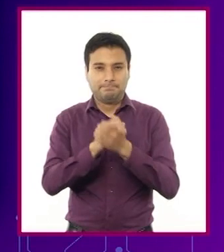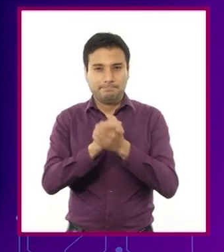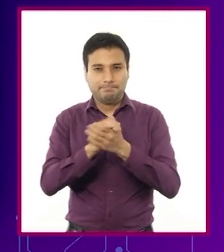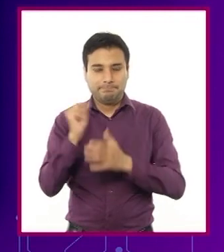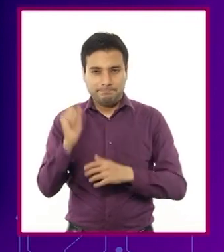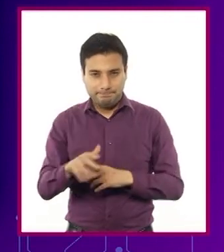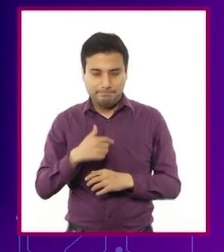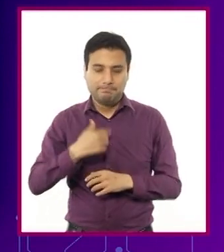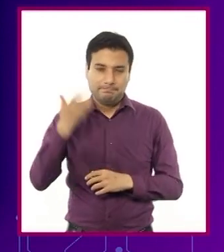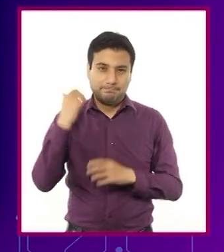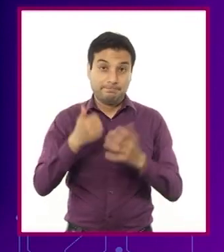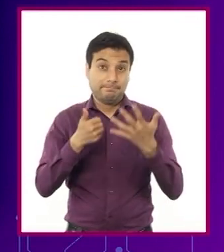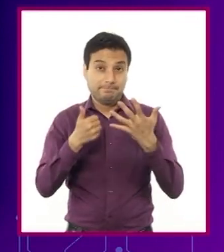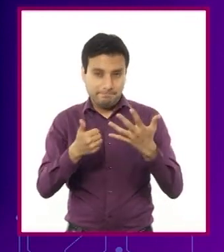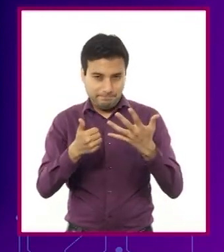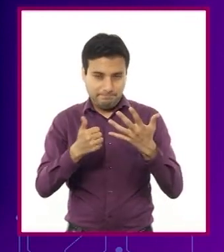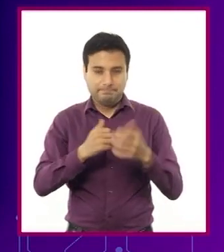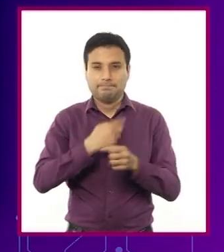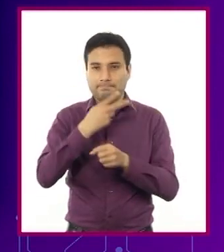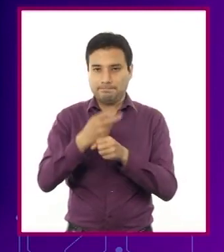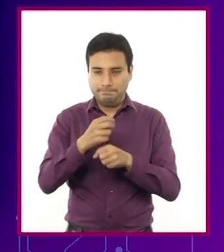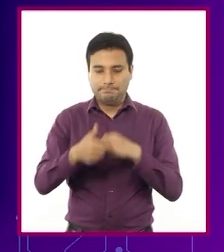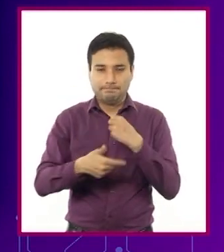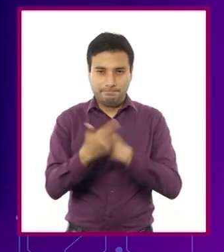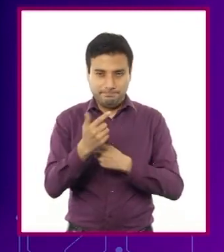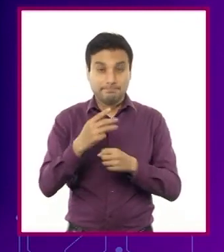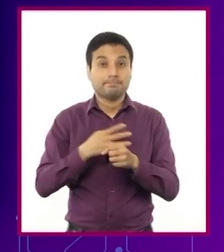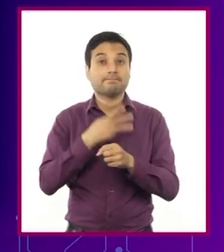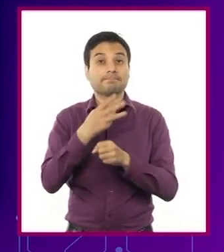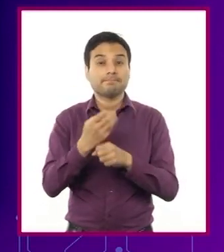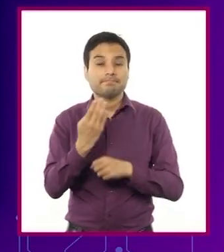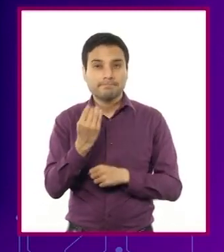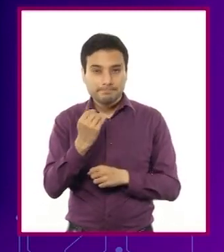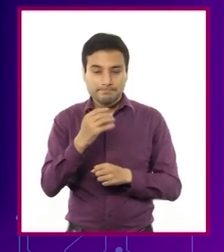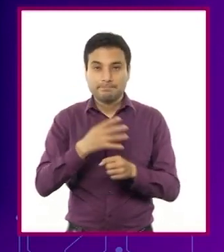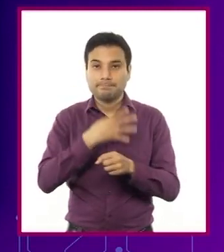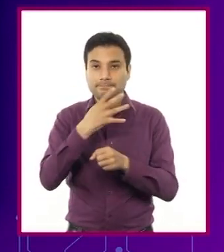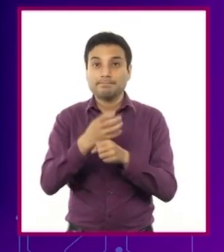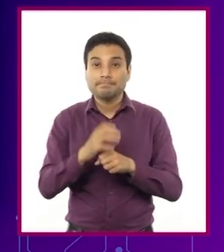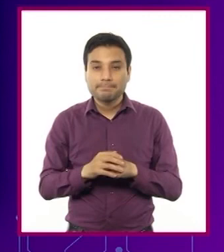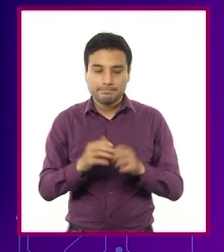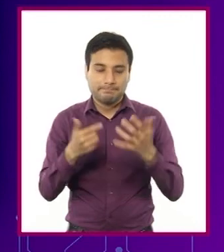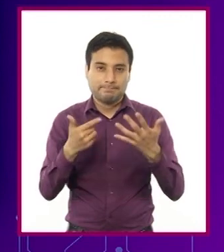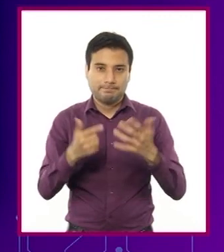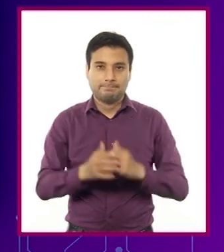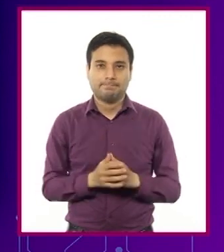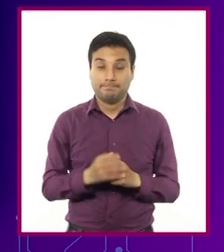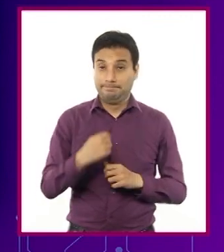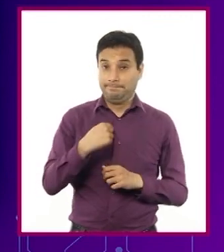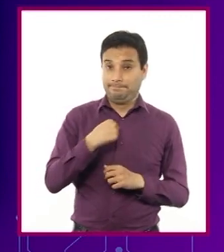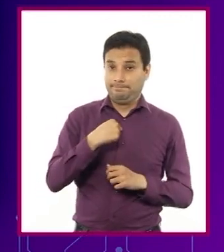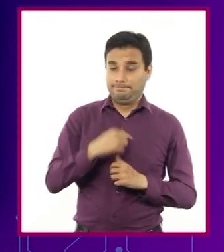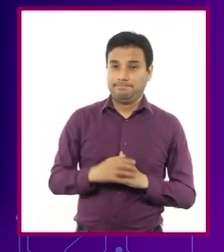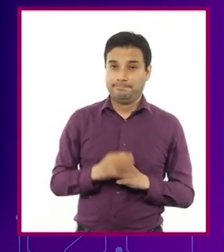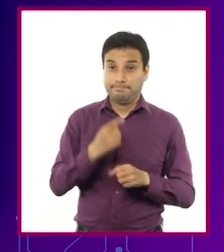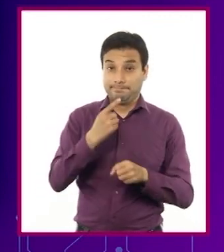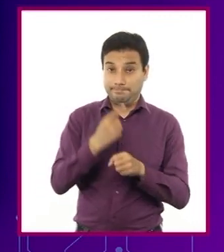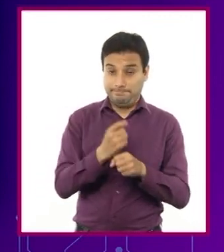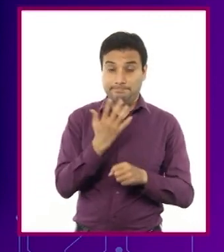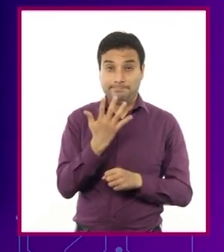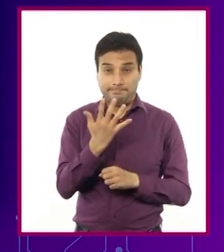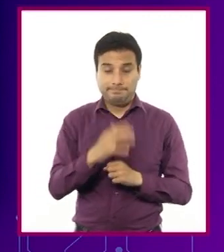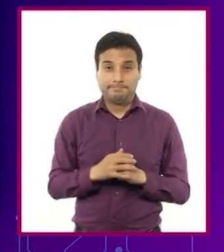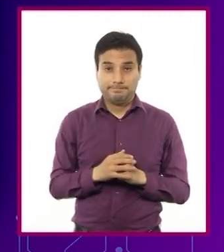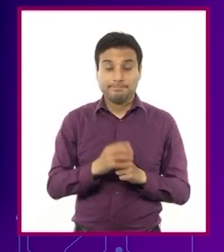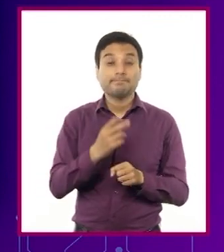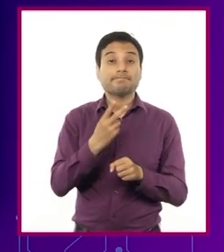primero obtuve 6, en el segundo 12, en el tercero 9 y por último 7. En mi caso, primero obtuve 5,